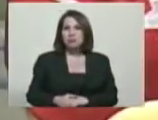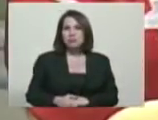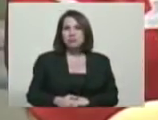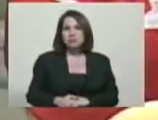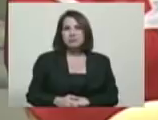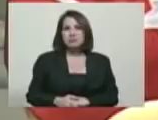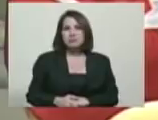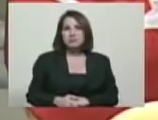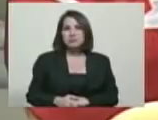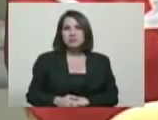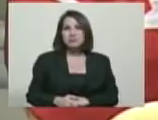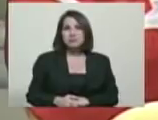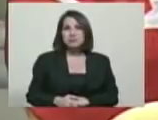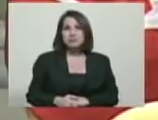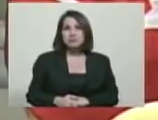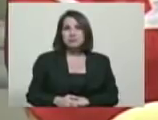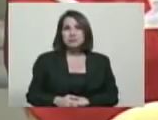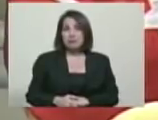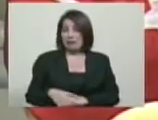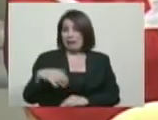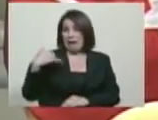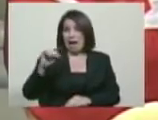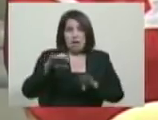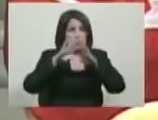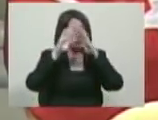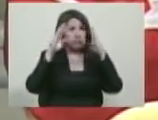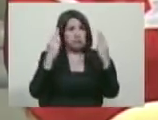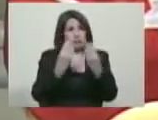ha surgido, un mundo pluricéntrico.